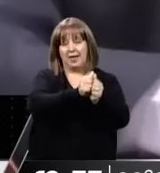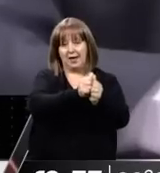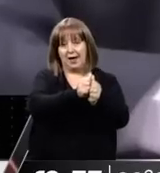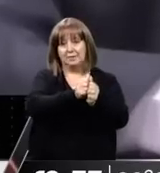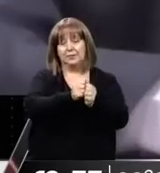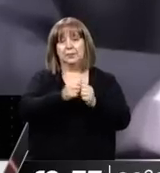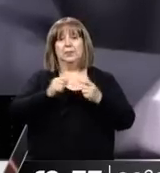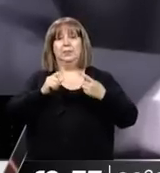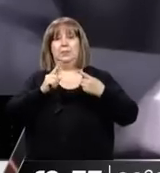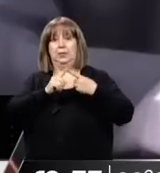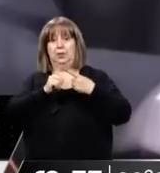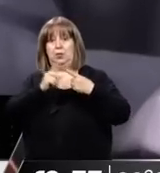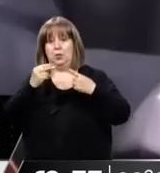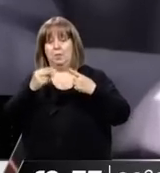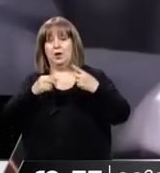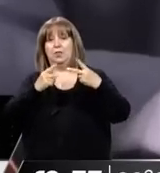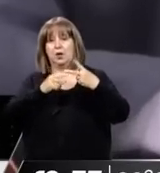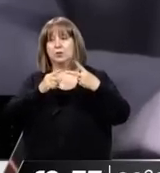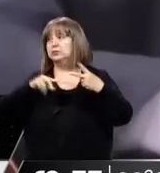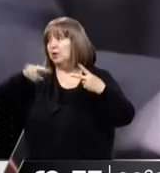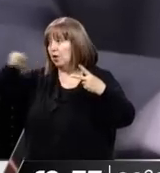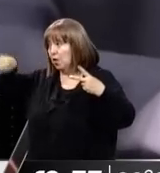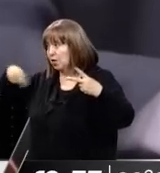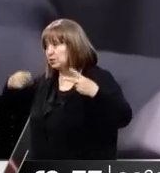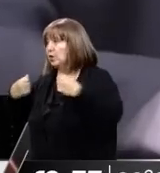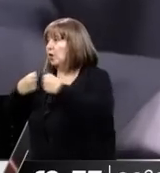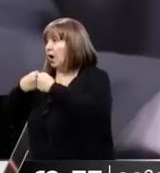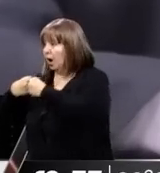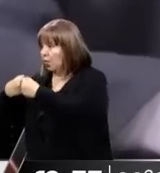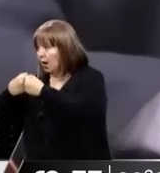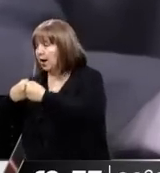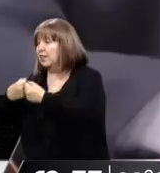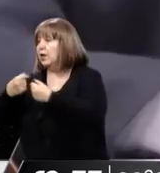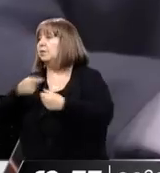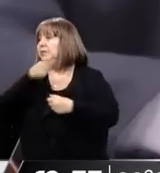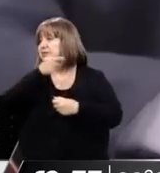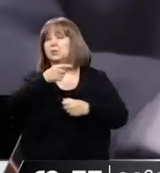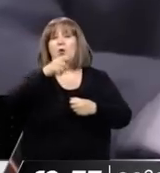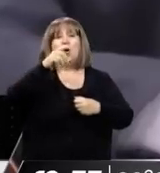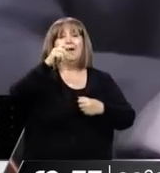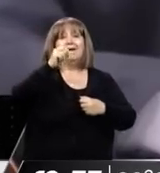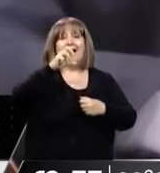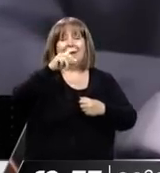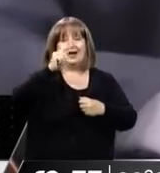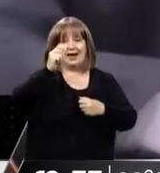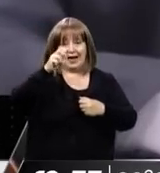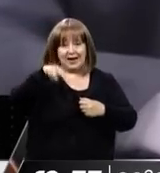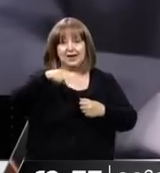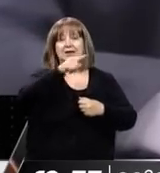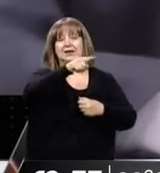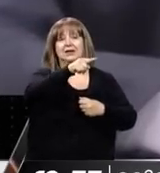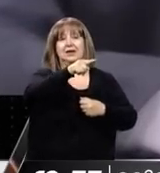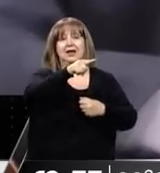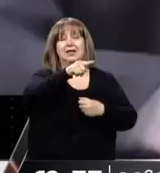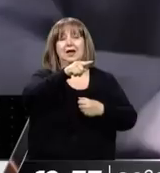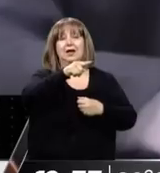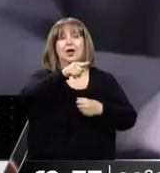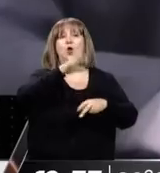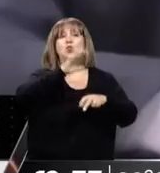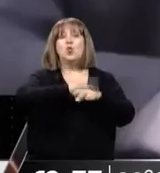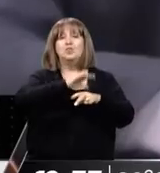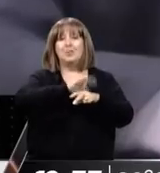hecho dos nosotros el Jurado encontramos a la acusada Karen leilenoviedo Esquivel